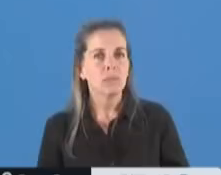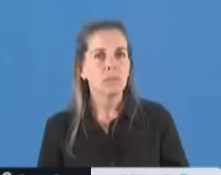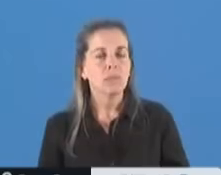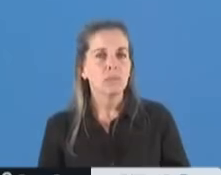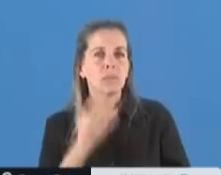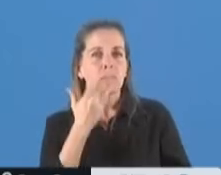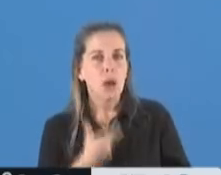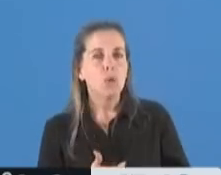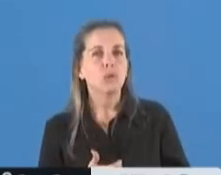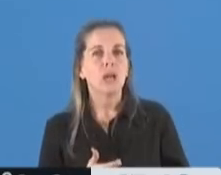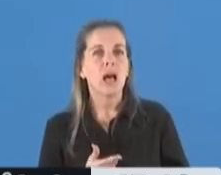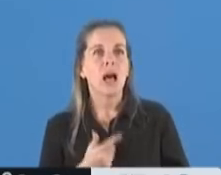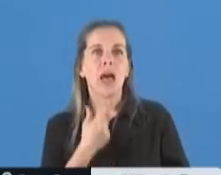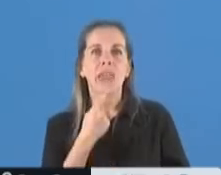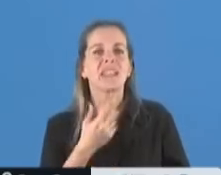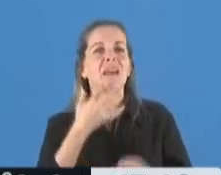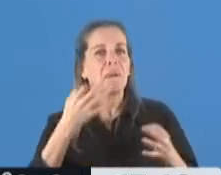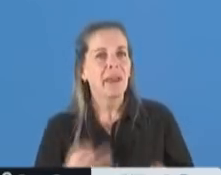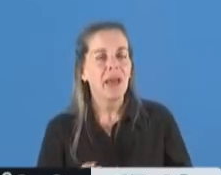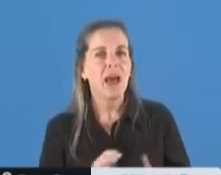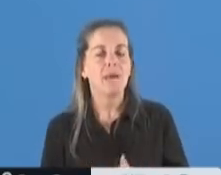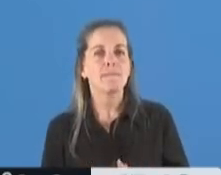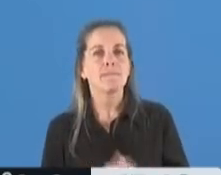y me gusta ser sincero y me gusta ser reconocido,